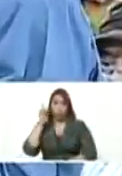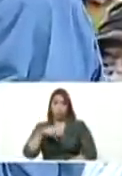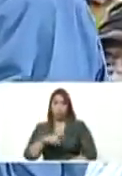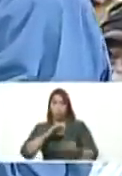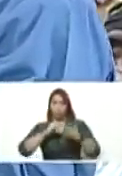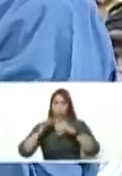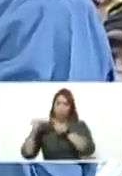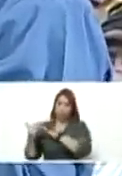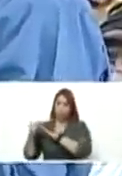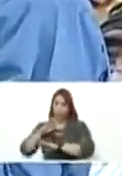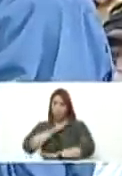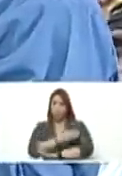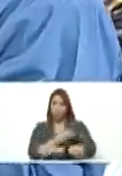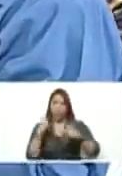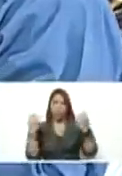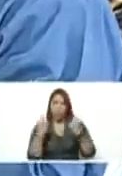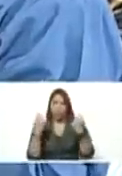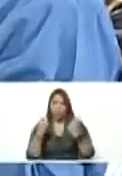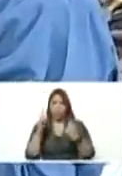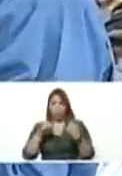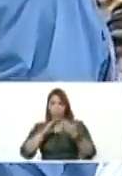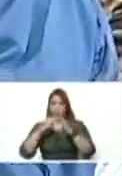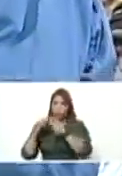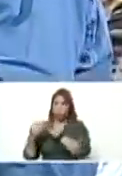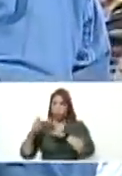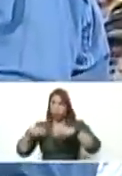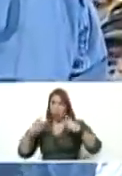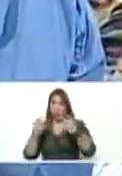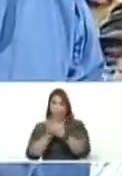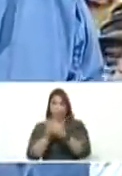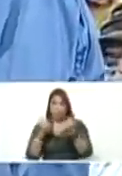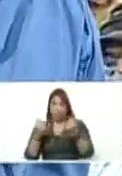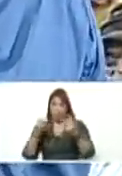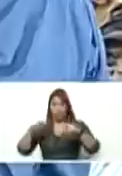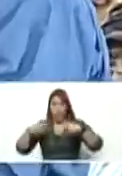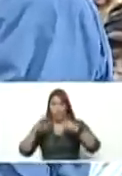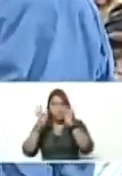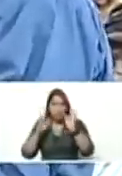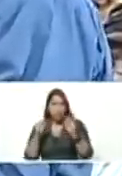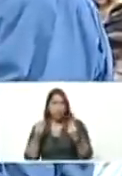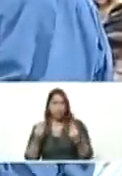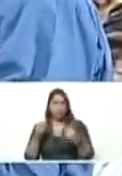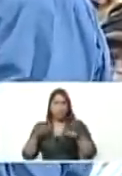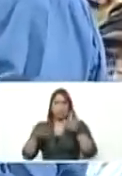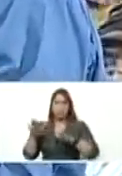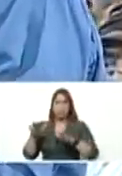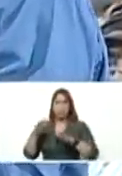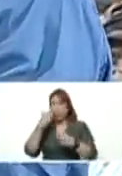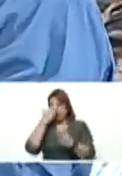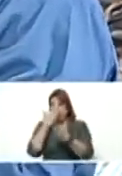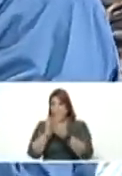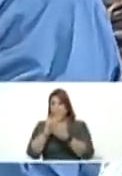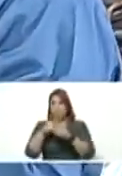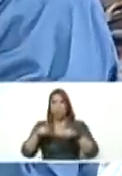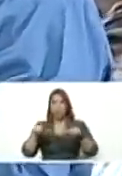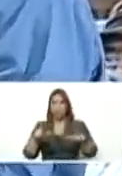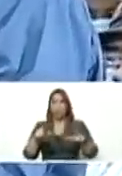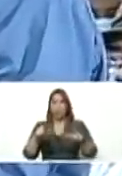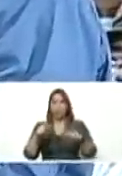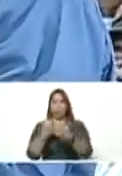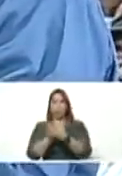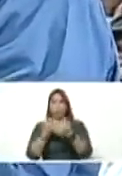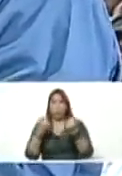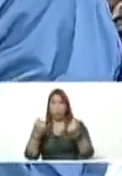comunas, el poder comunal, hacer una nueva economía como una alternativa quizás ante las zonas económicas especiales, ¿no? Por todo lo que